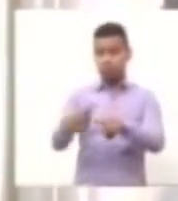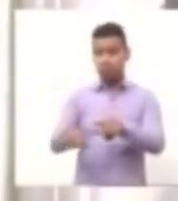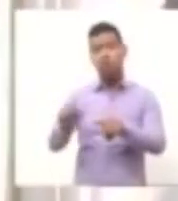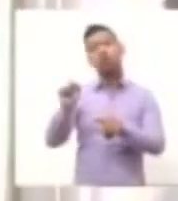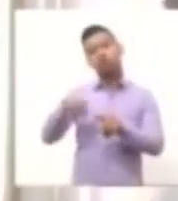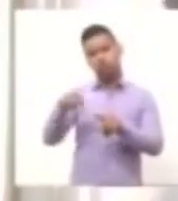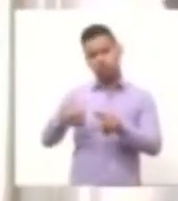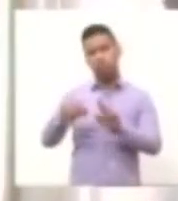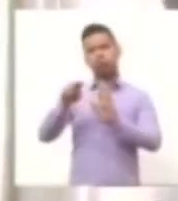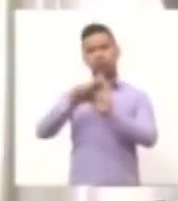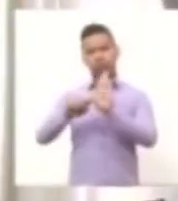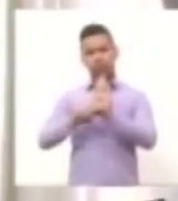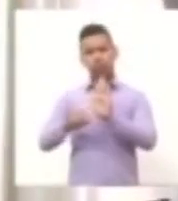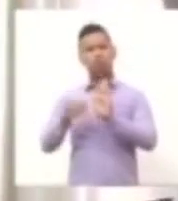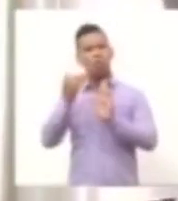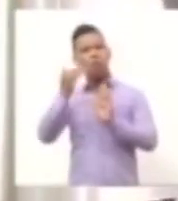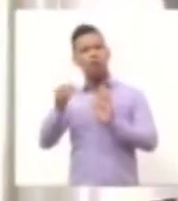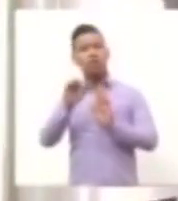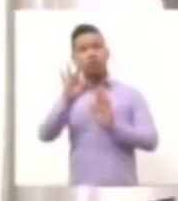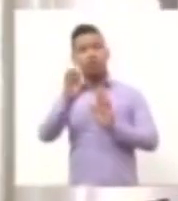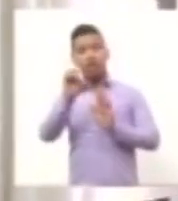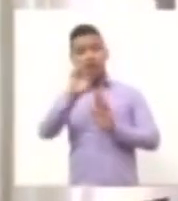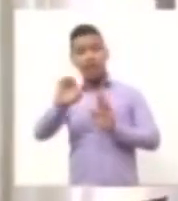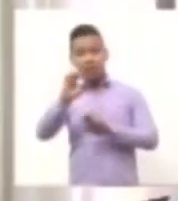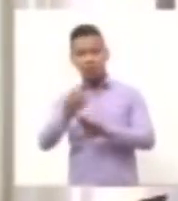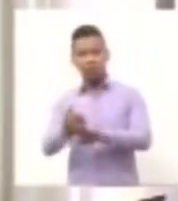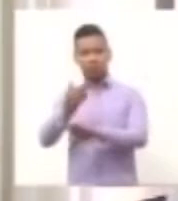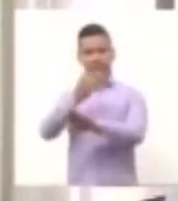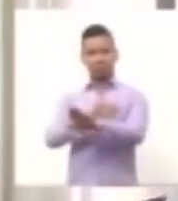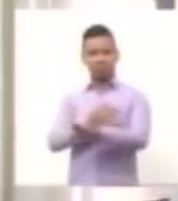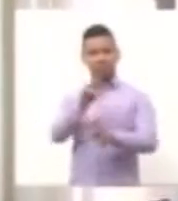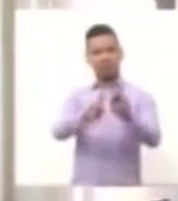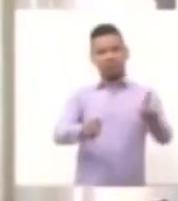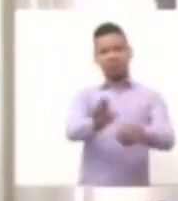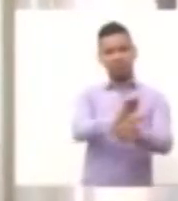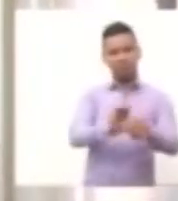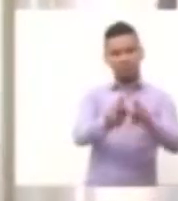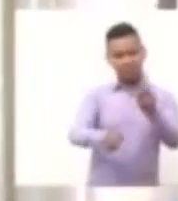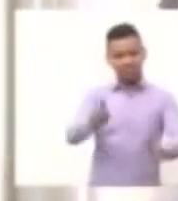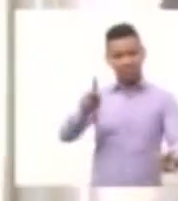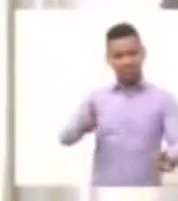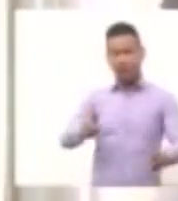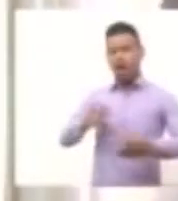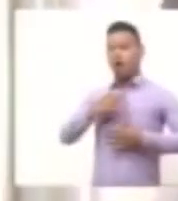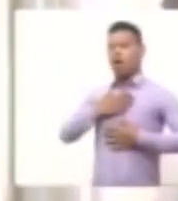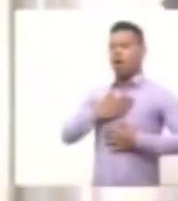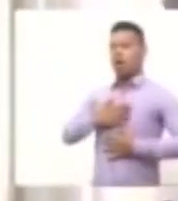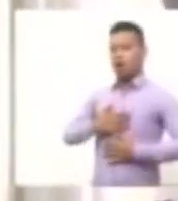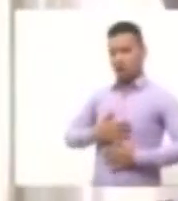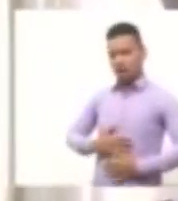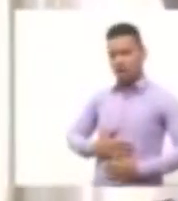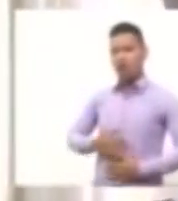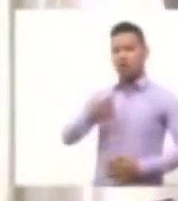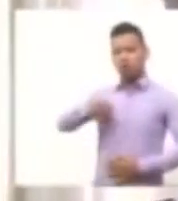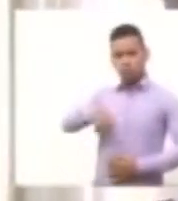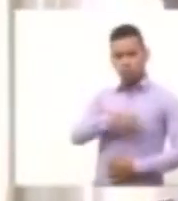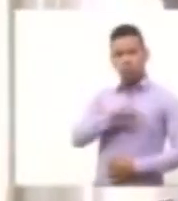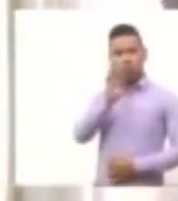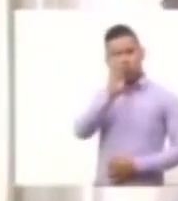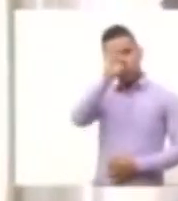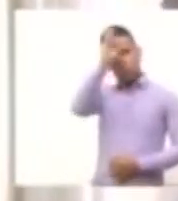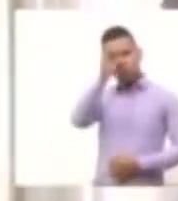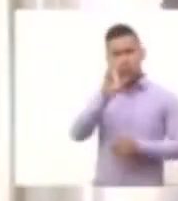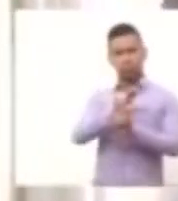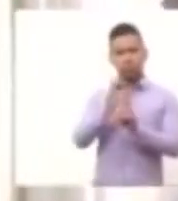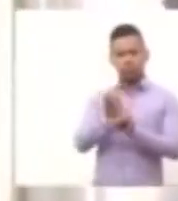saldrá antes del 30 de enero para que los ciudadanos barranquilleros pues estén tranquilos que las conductas que habitualmente se desarrollan